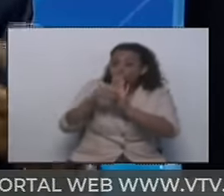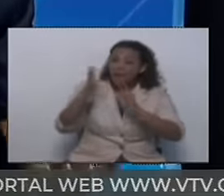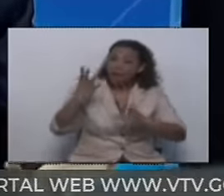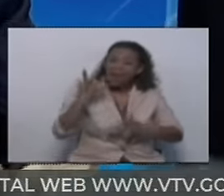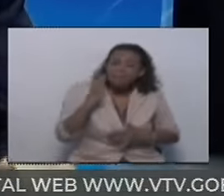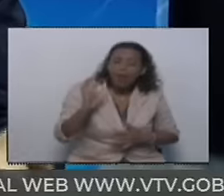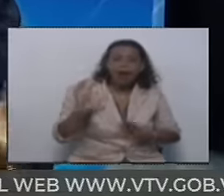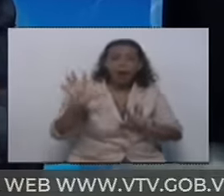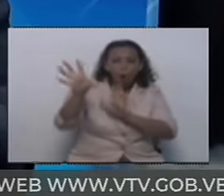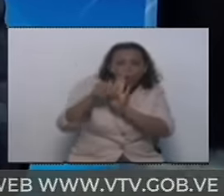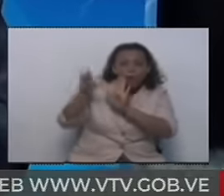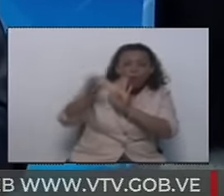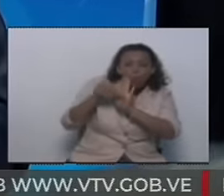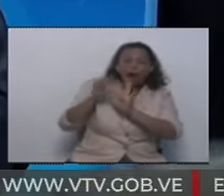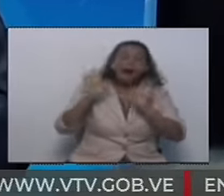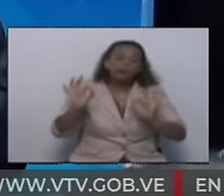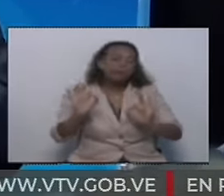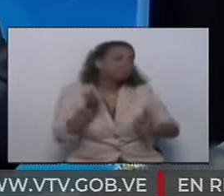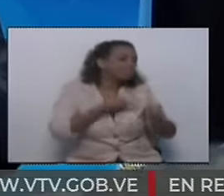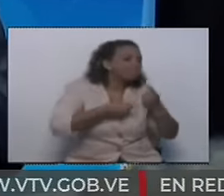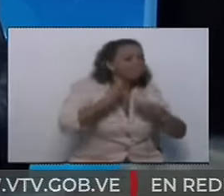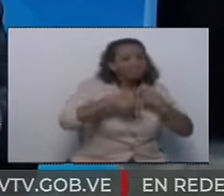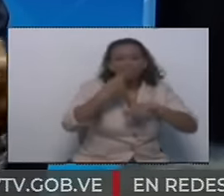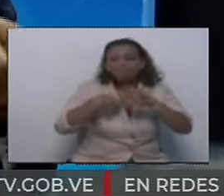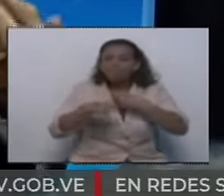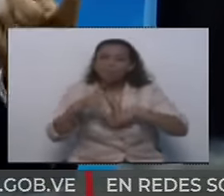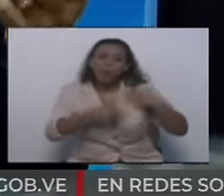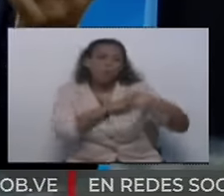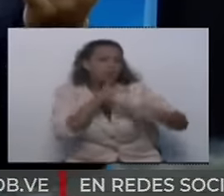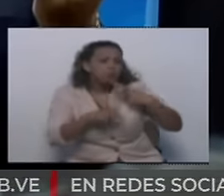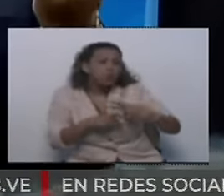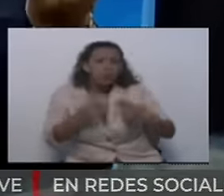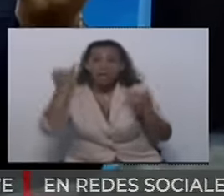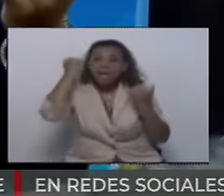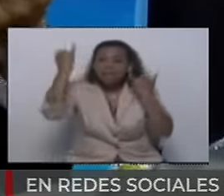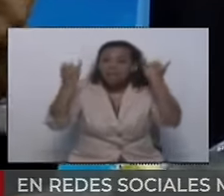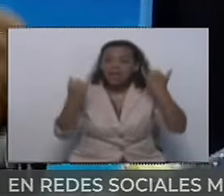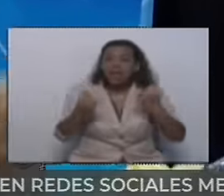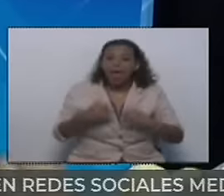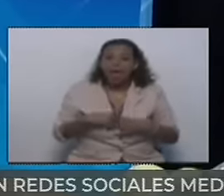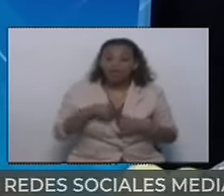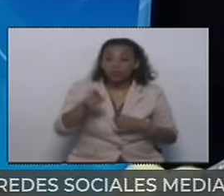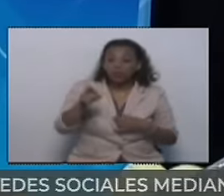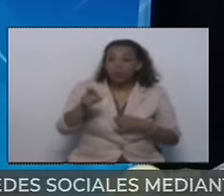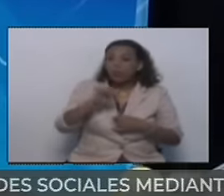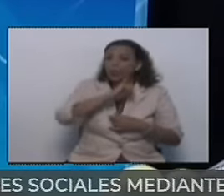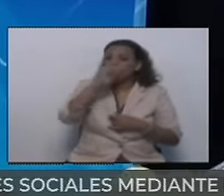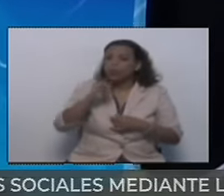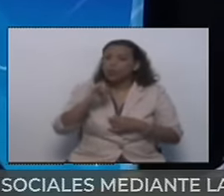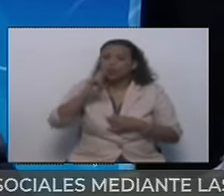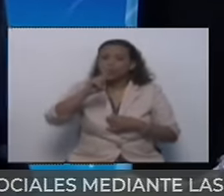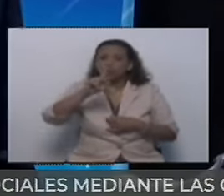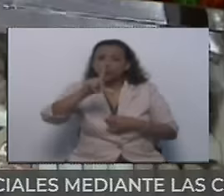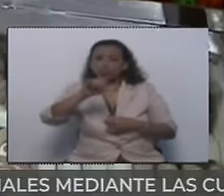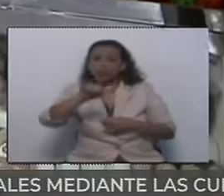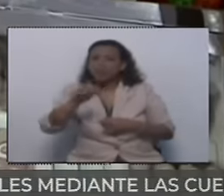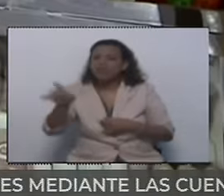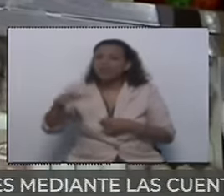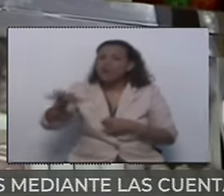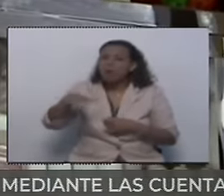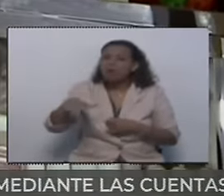activistas económicos, productores, comerciantes. Tú vienes, Zuli Gómez, ¿de dónde viene?